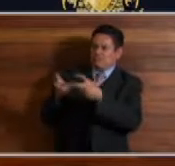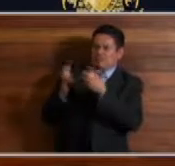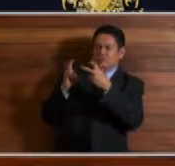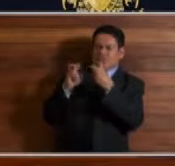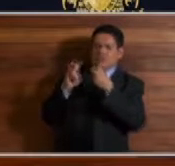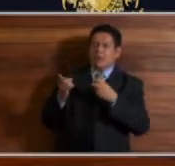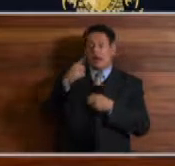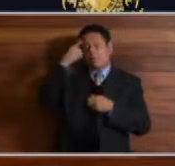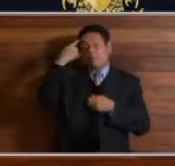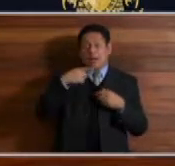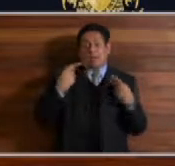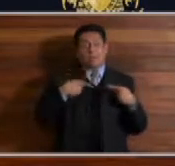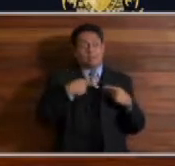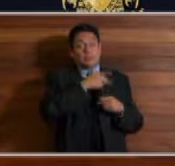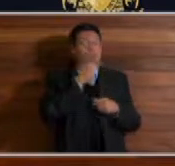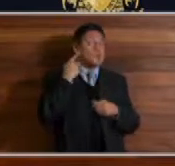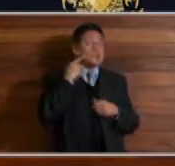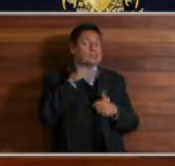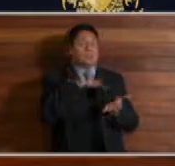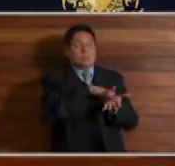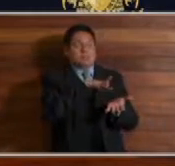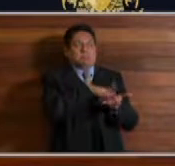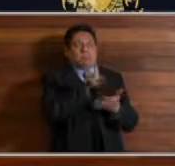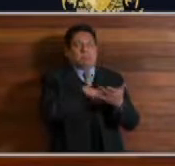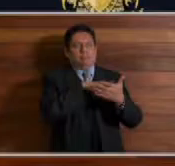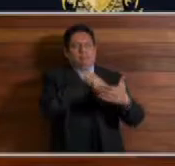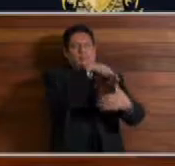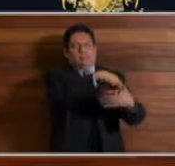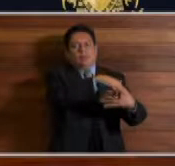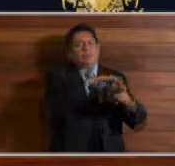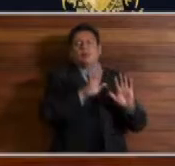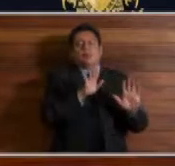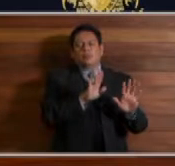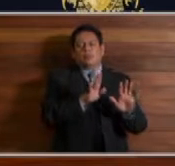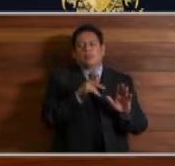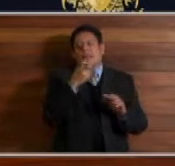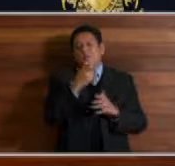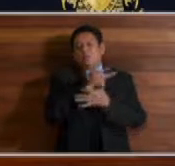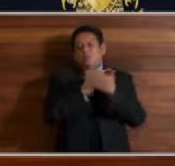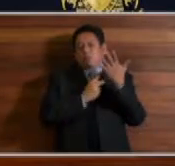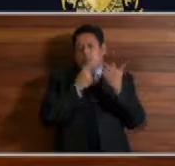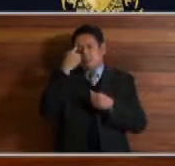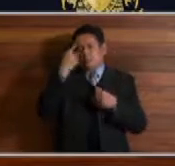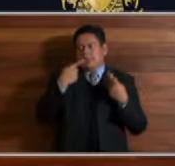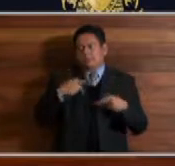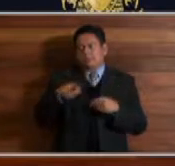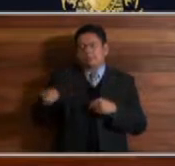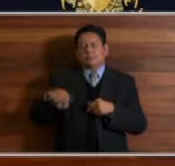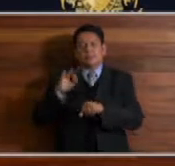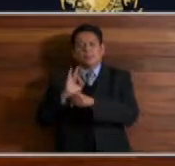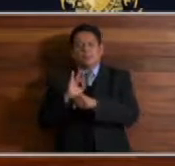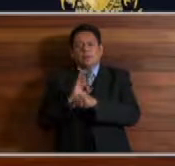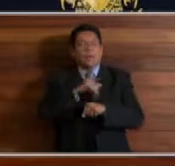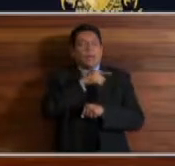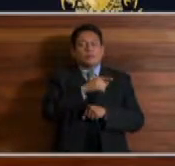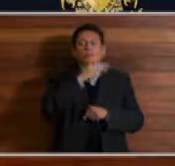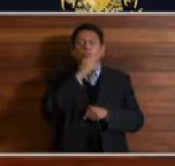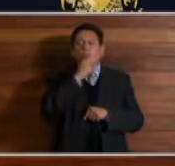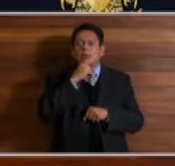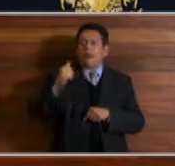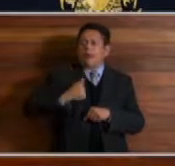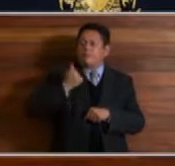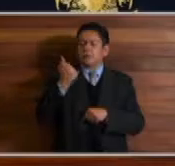abuso de los programas sociales, digamos, en tiempo electoral. Y este lo veamos